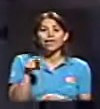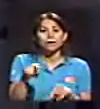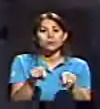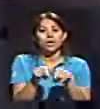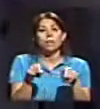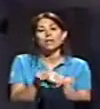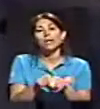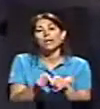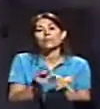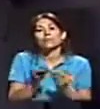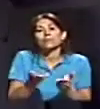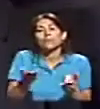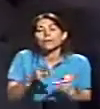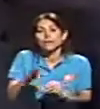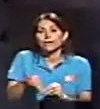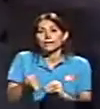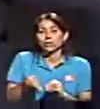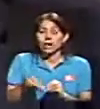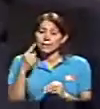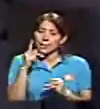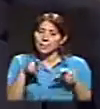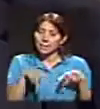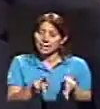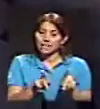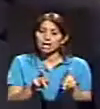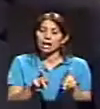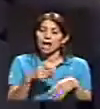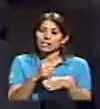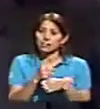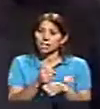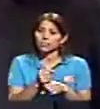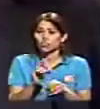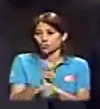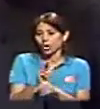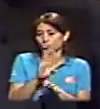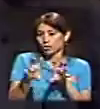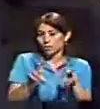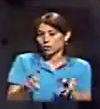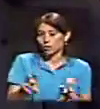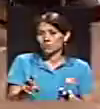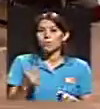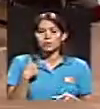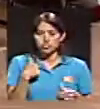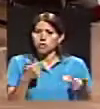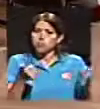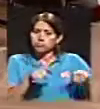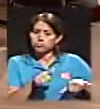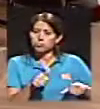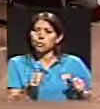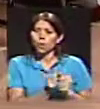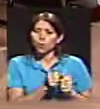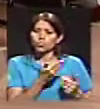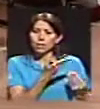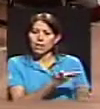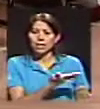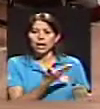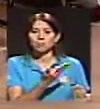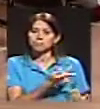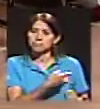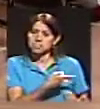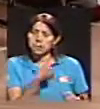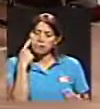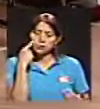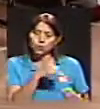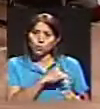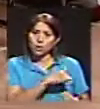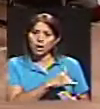instrumentos adicionales que permiten que diversifiquen también sus inversiones. Pues yo coincido totalmente con don Edgar en el sentido de que ahí lo que